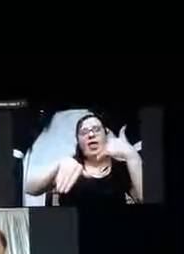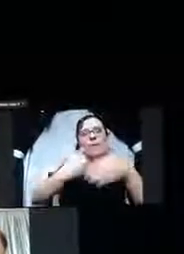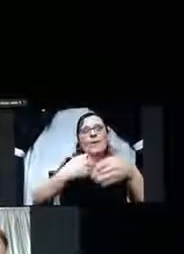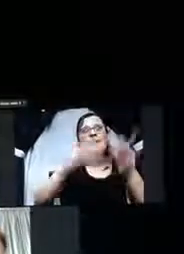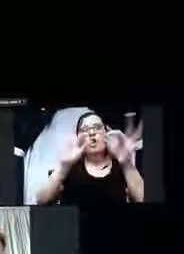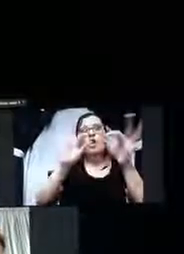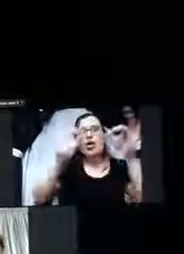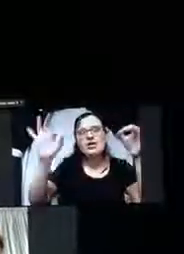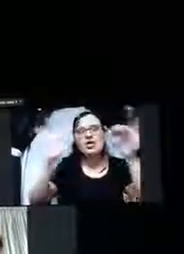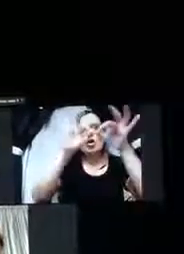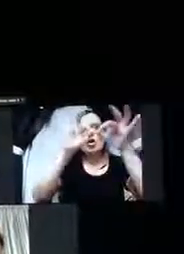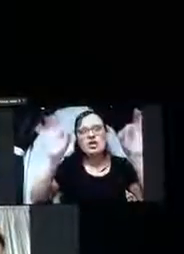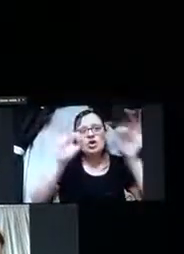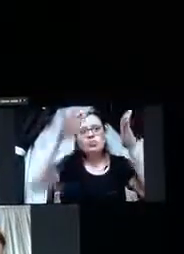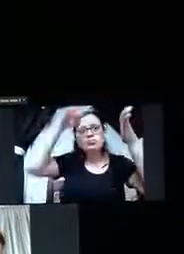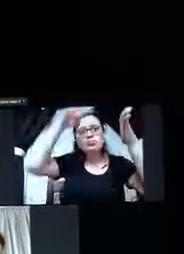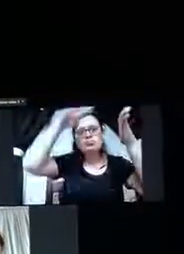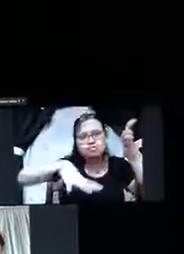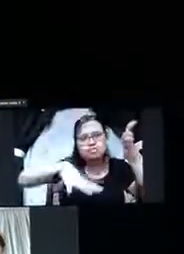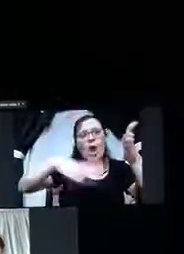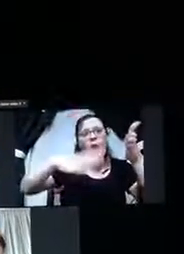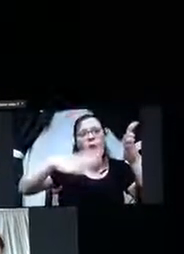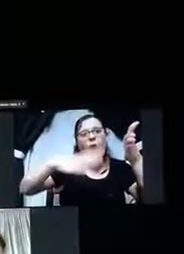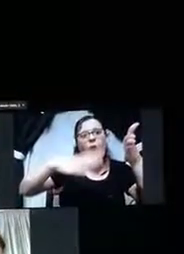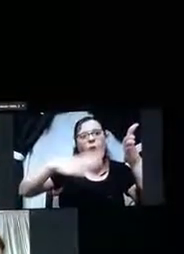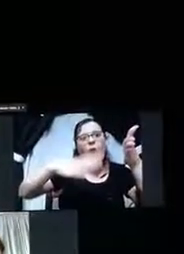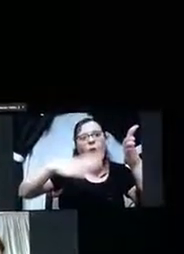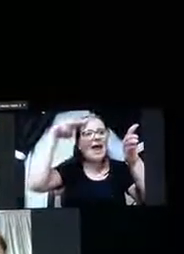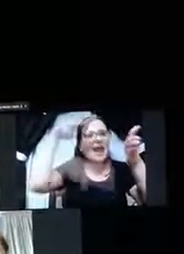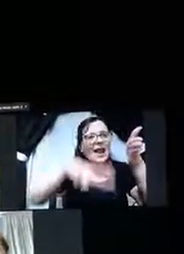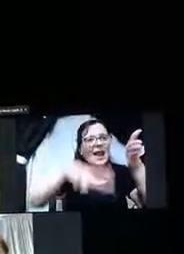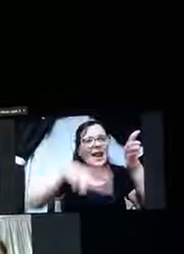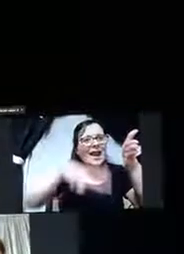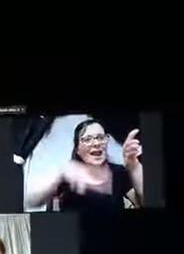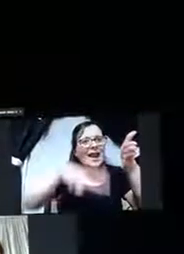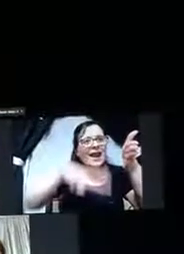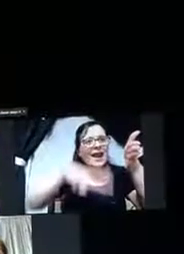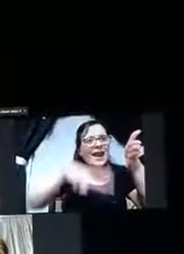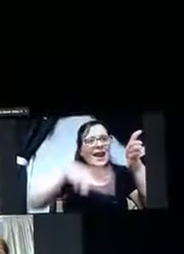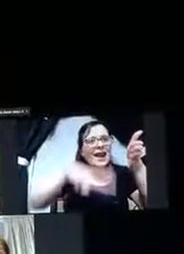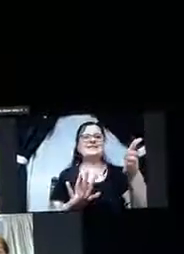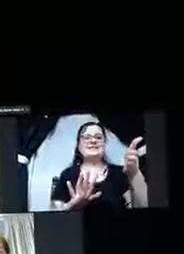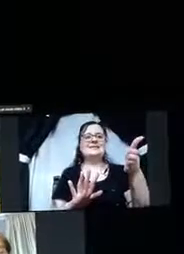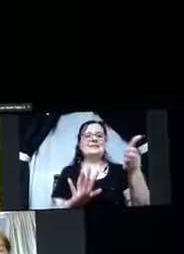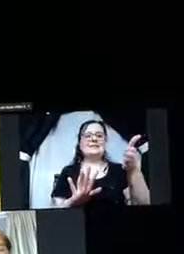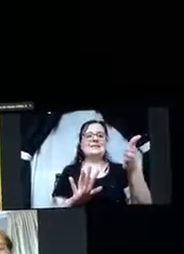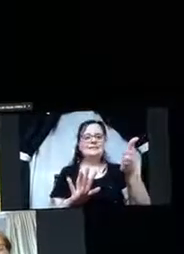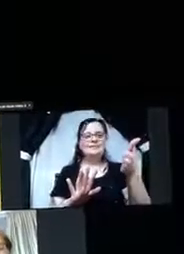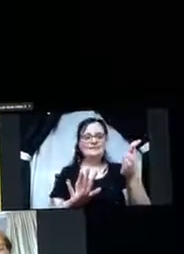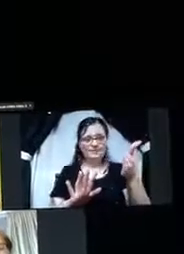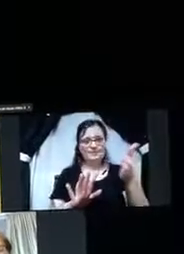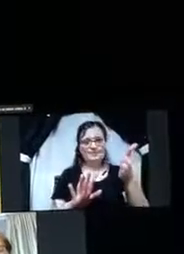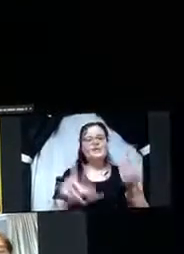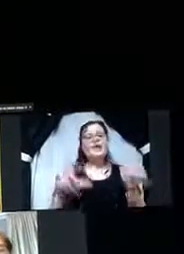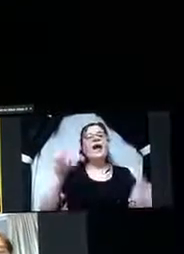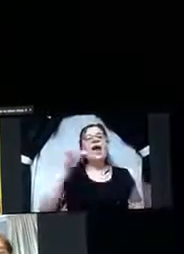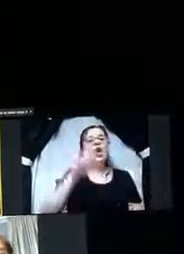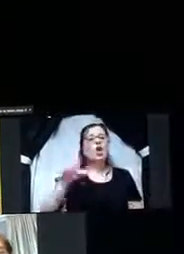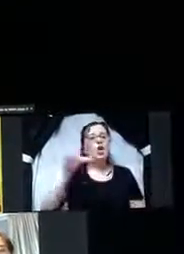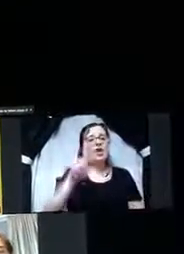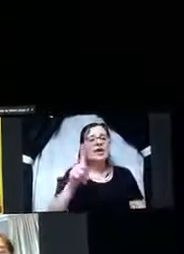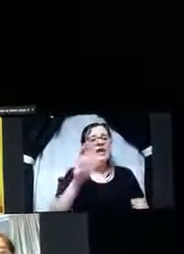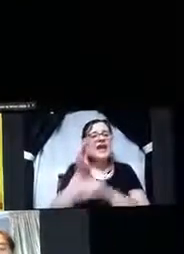texto, ¿sí? No estamos hablando de lectoescritura como la enseñanza en la correspondencia